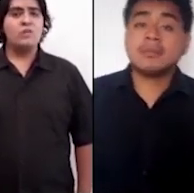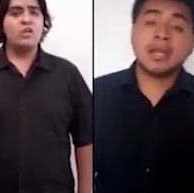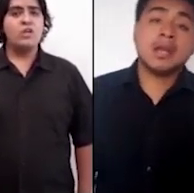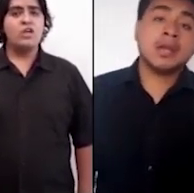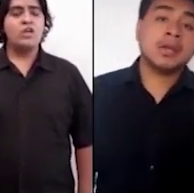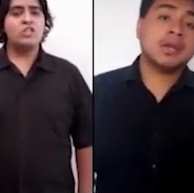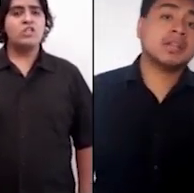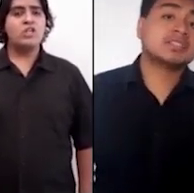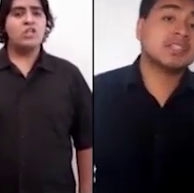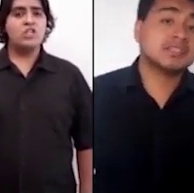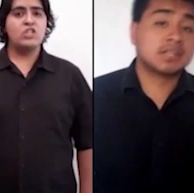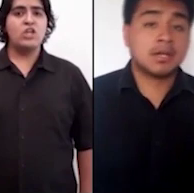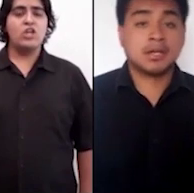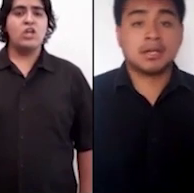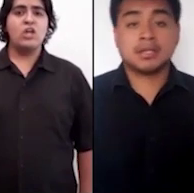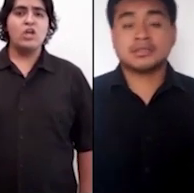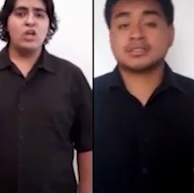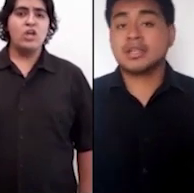y